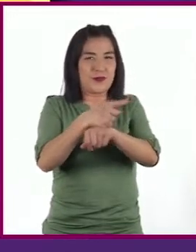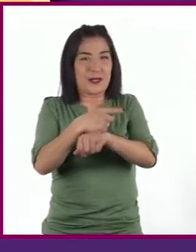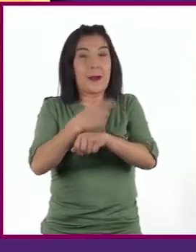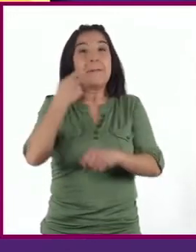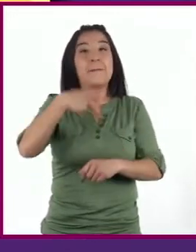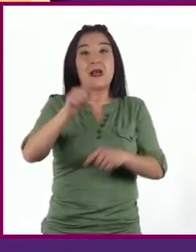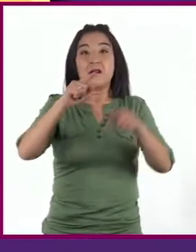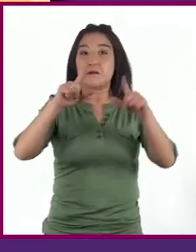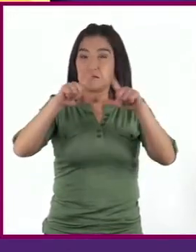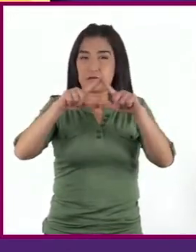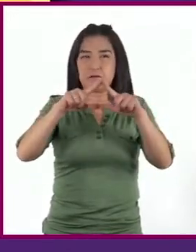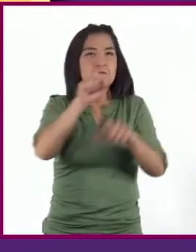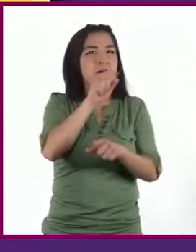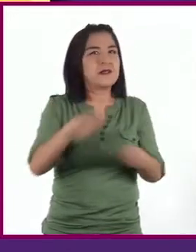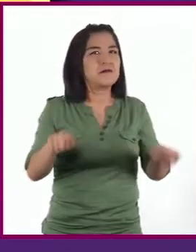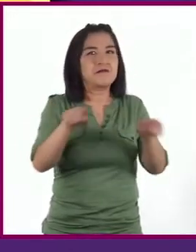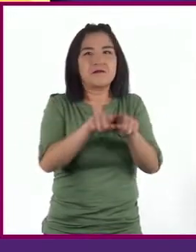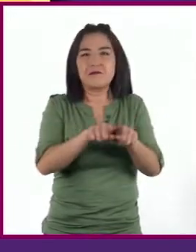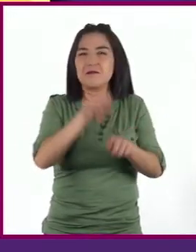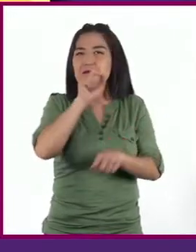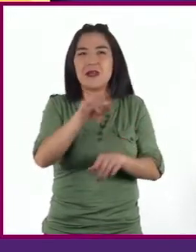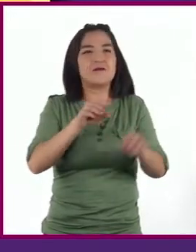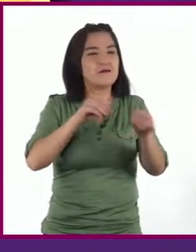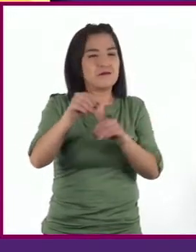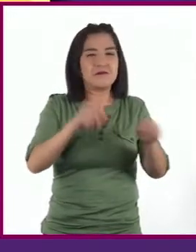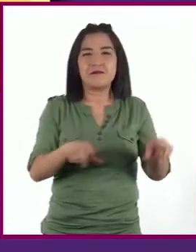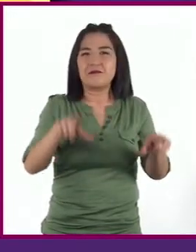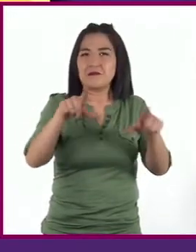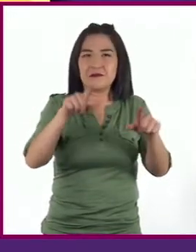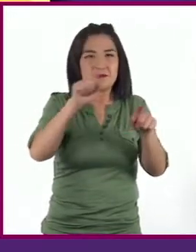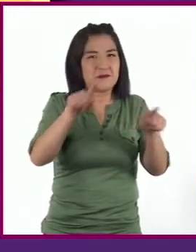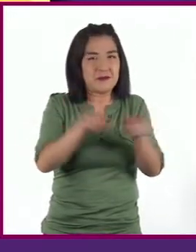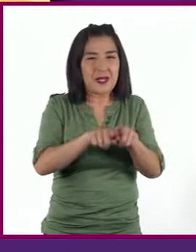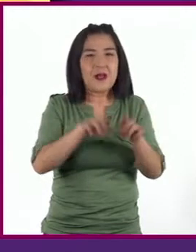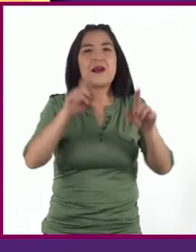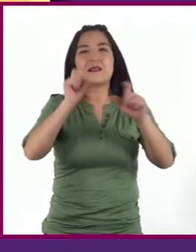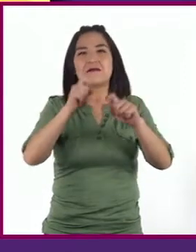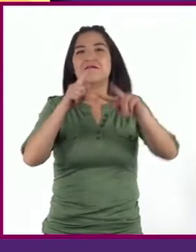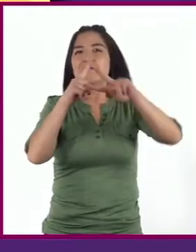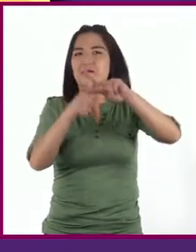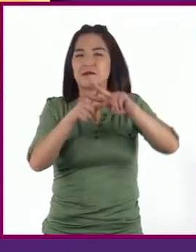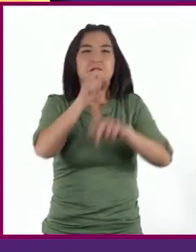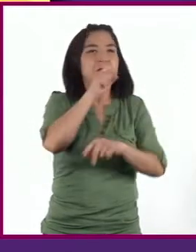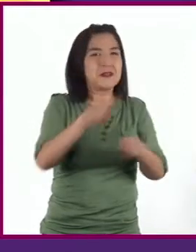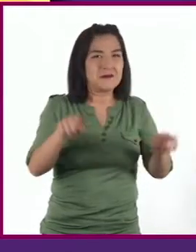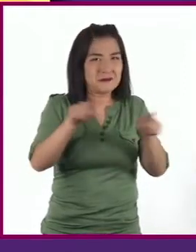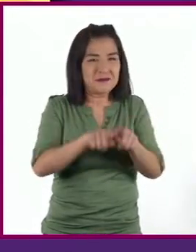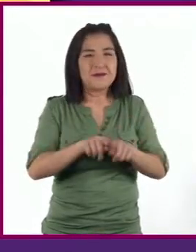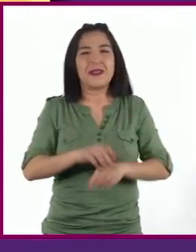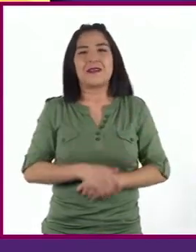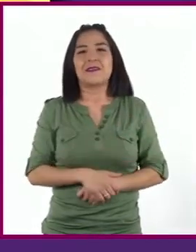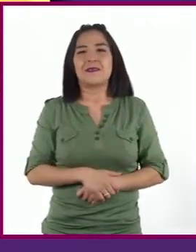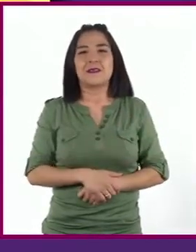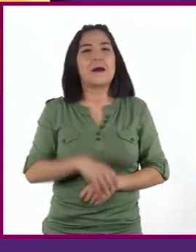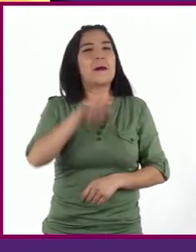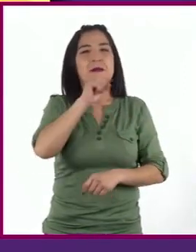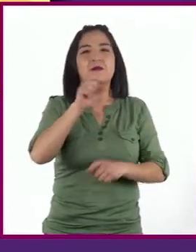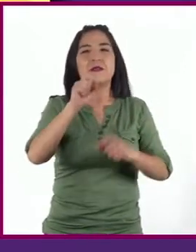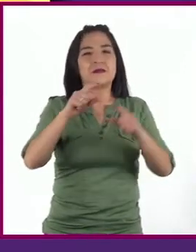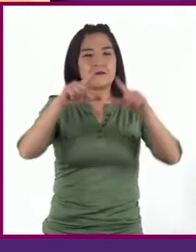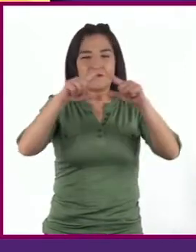sigue siendo el mismo. Conserva la medida de sus lados, la medida de sus ángulos y tiene el mismo